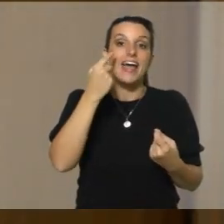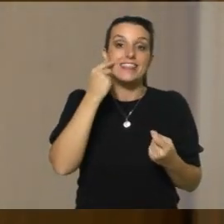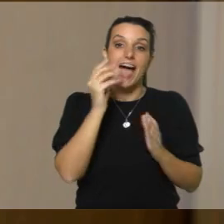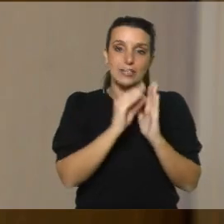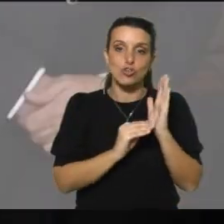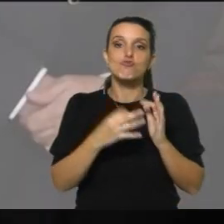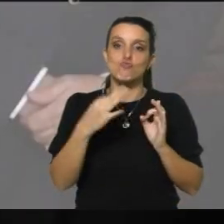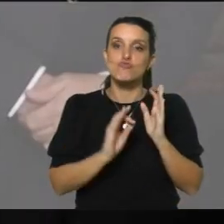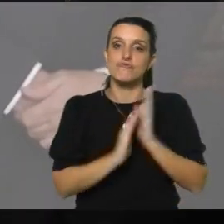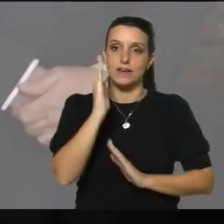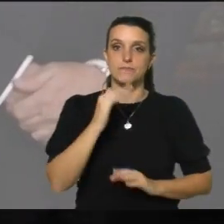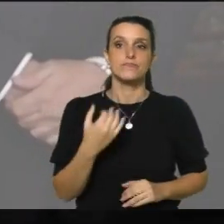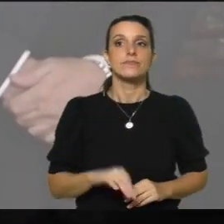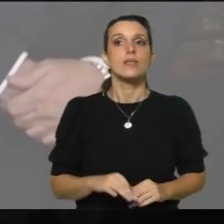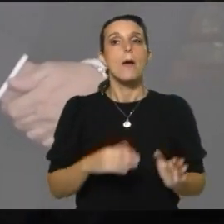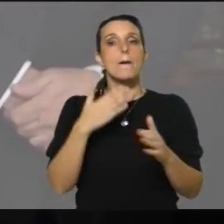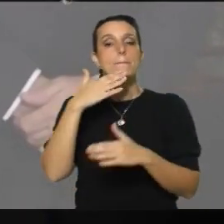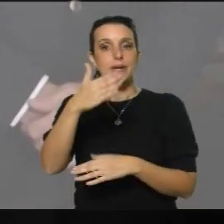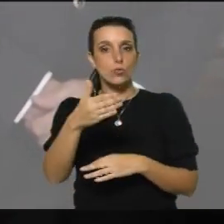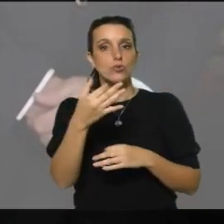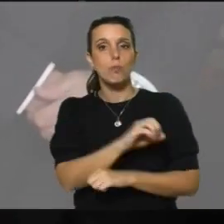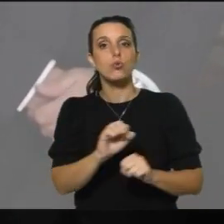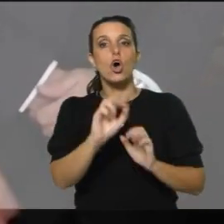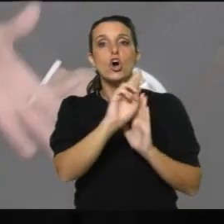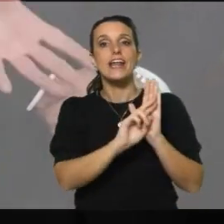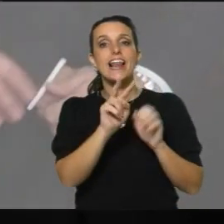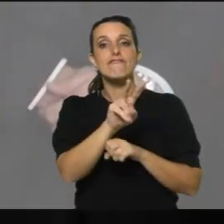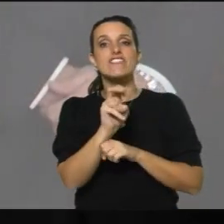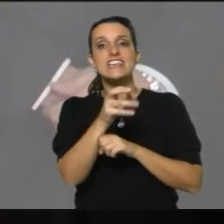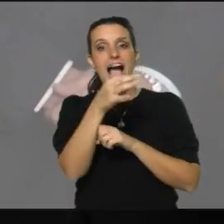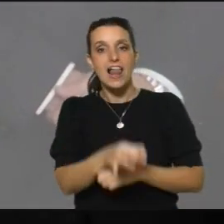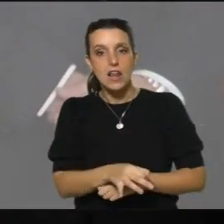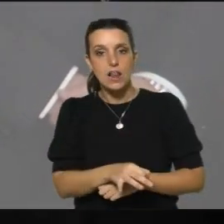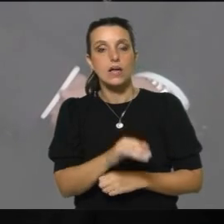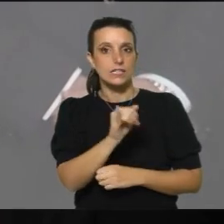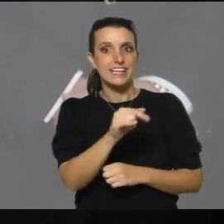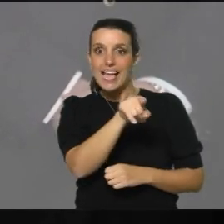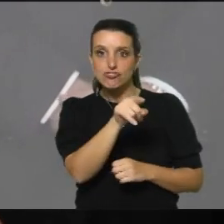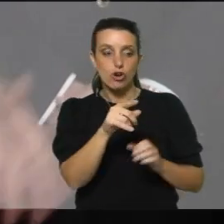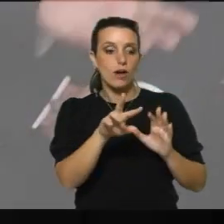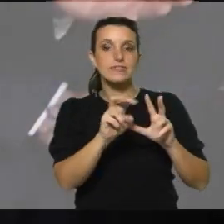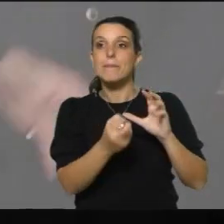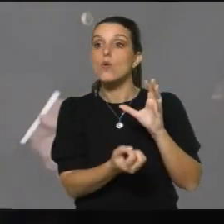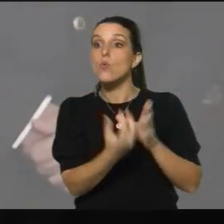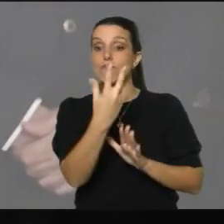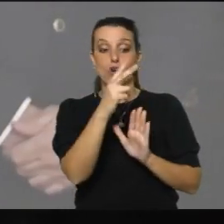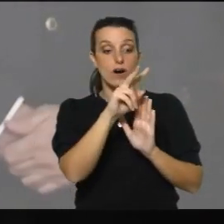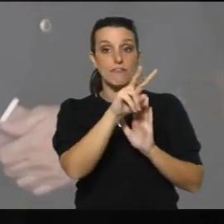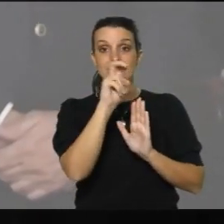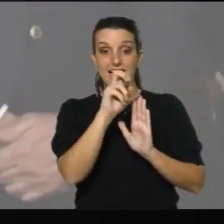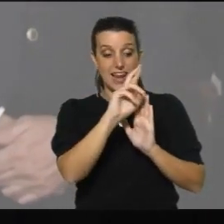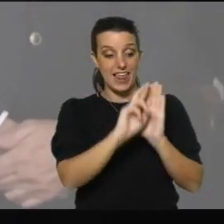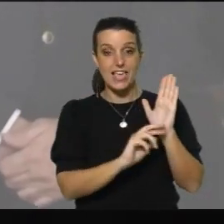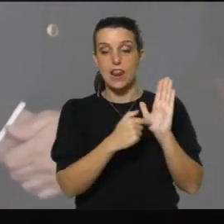auspiciosas para adelante no se pudo cumplir con la regla fiscal creo que la regla fiscal terminó siendo un instrumento fundamental a la hora de